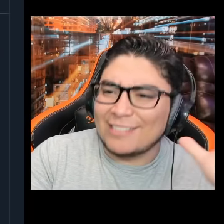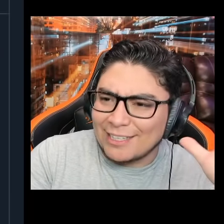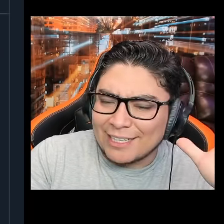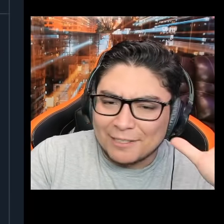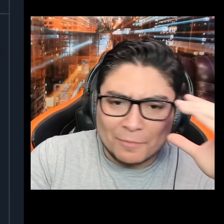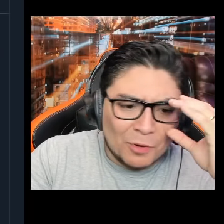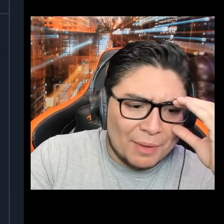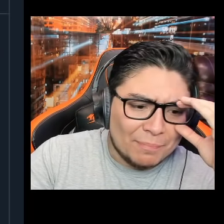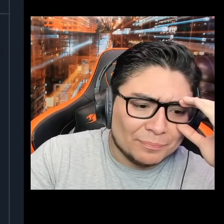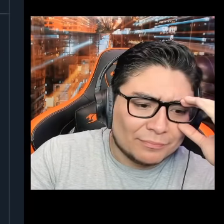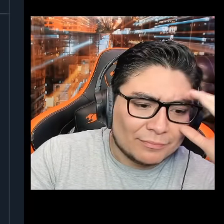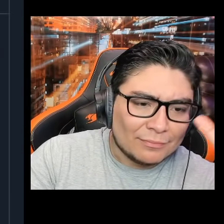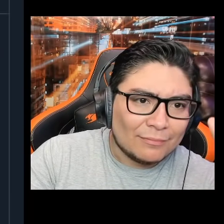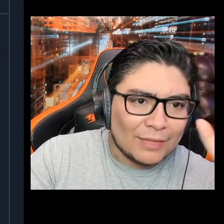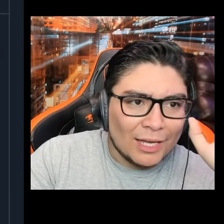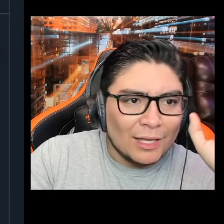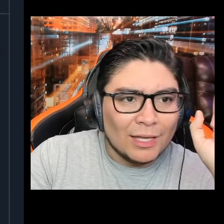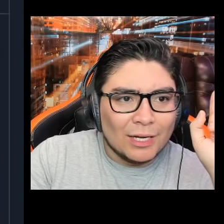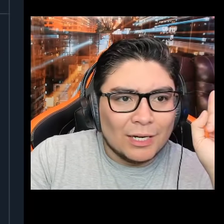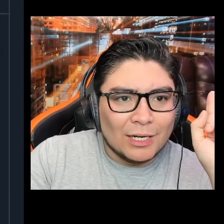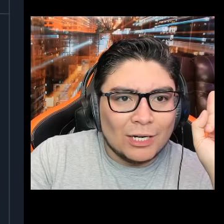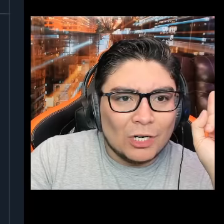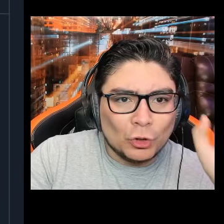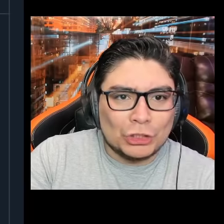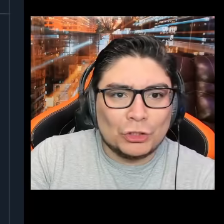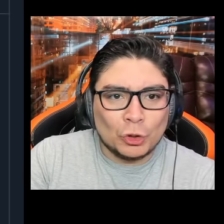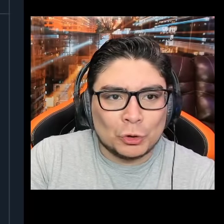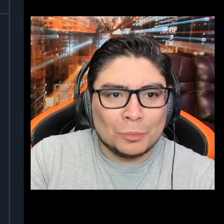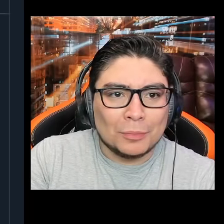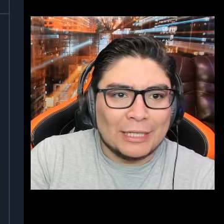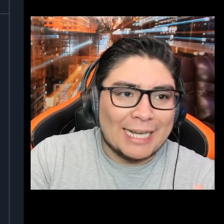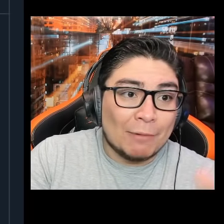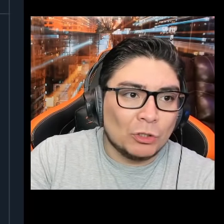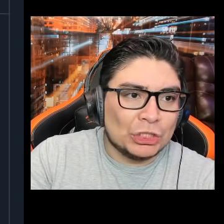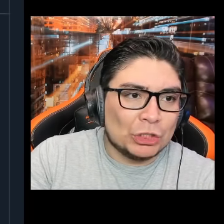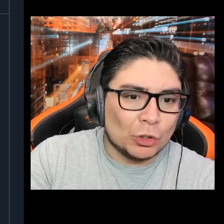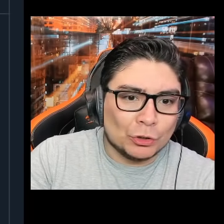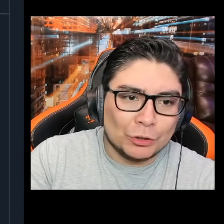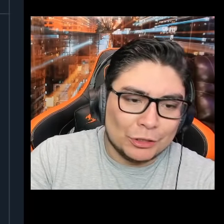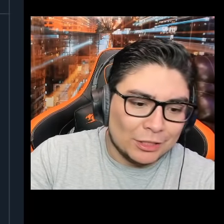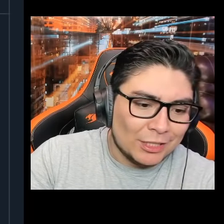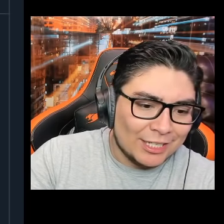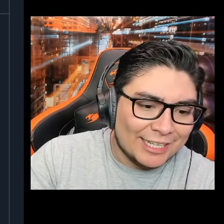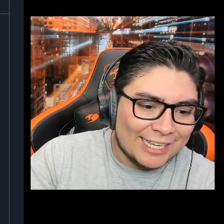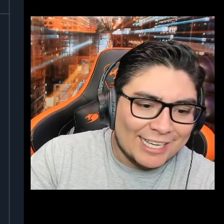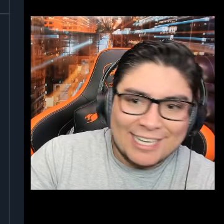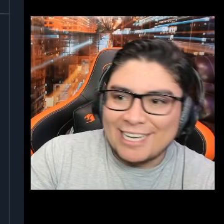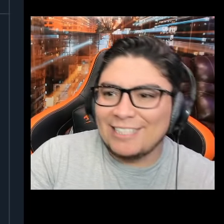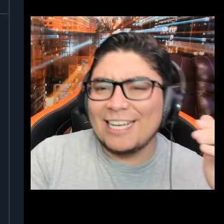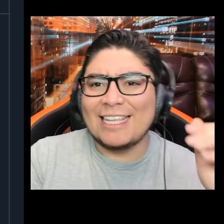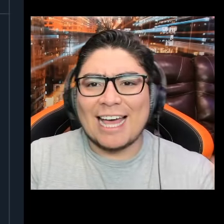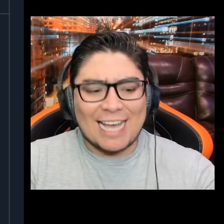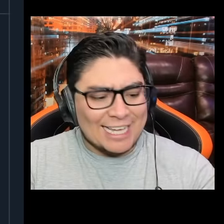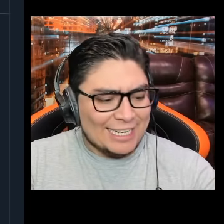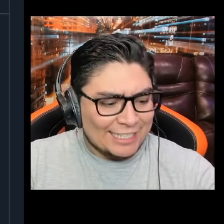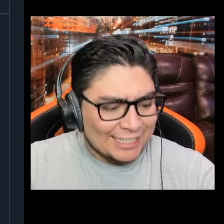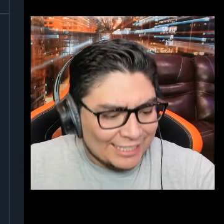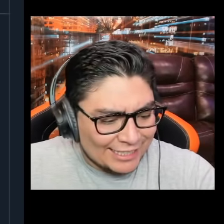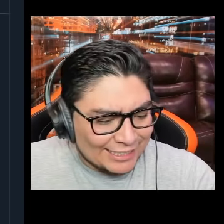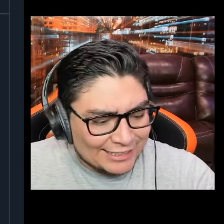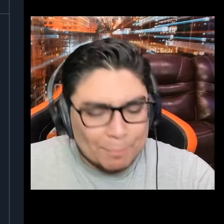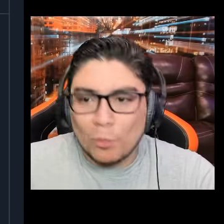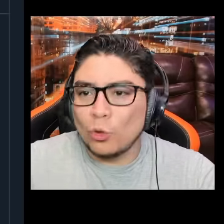etc muy bien lo chistoso y le hablo chistoso es que el día de ayer